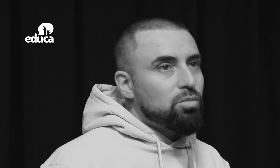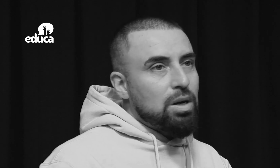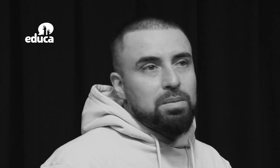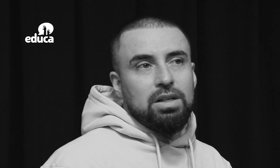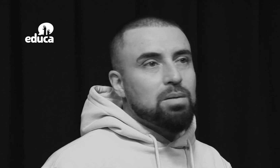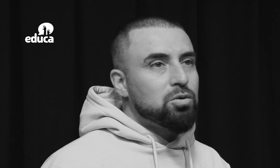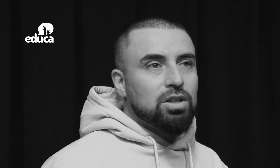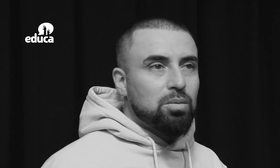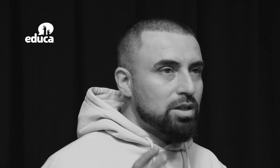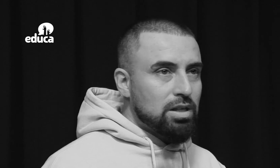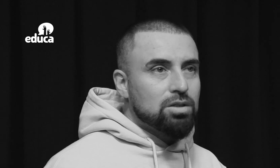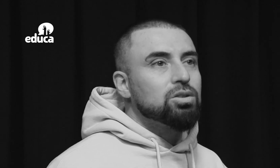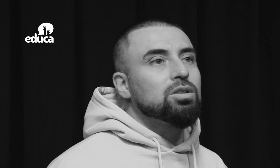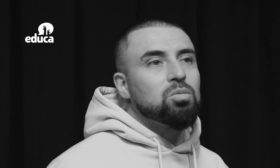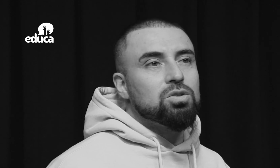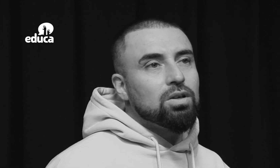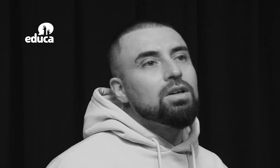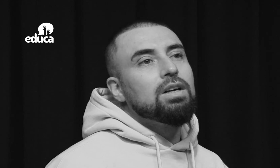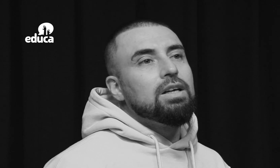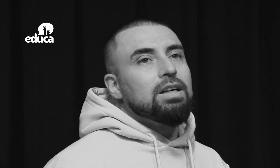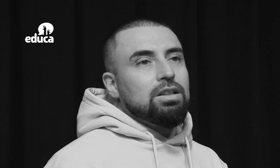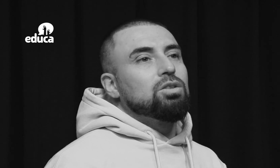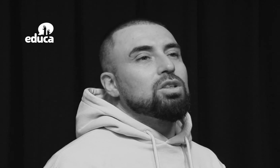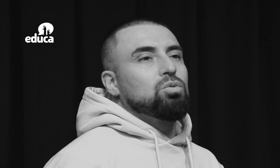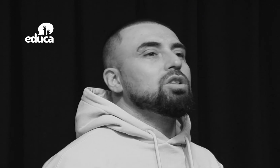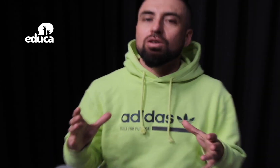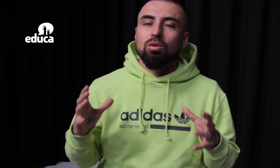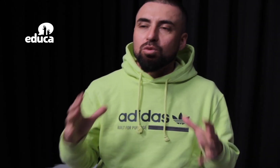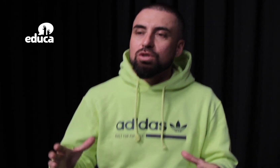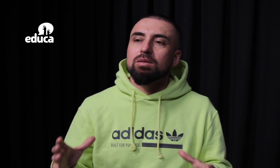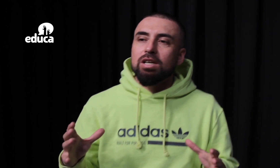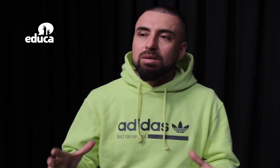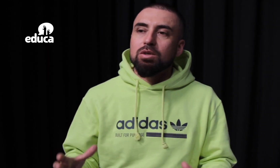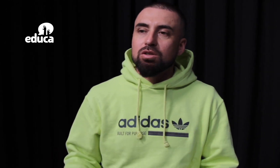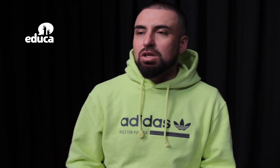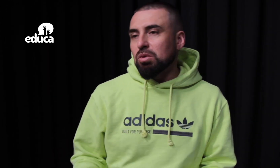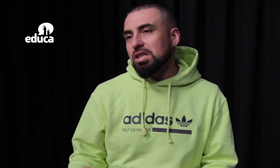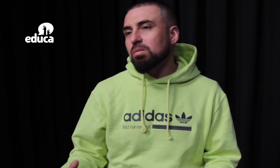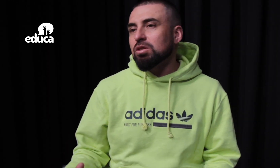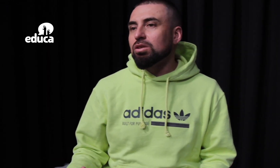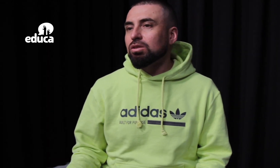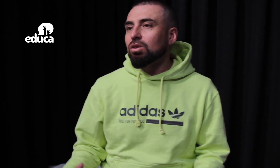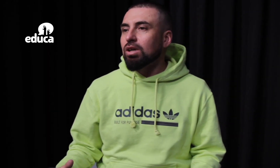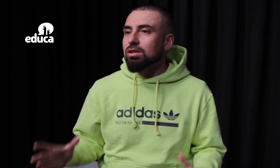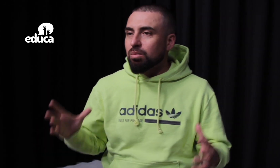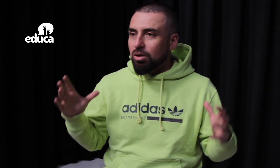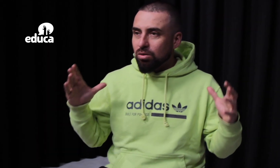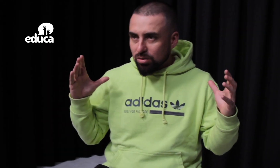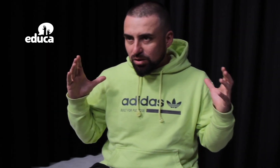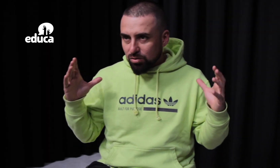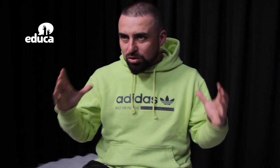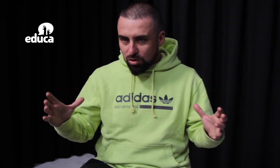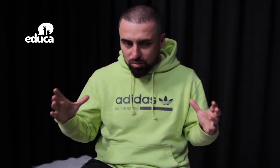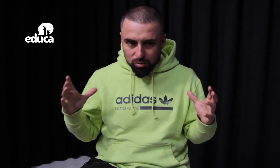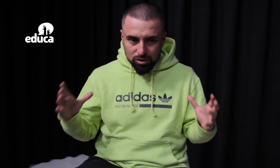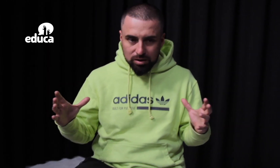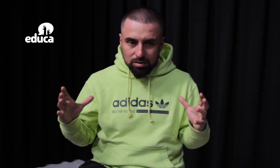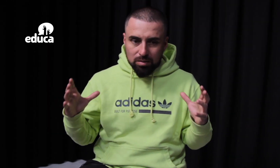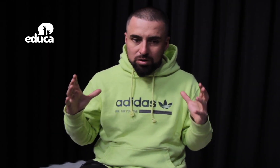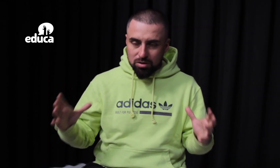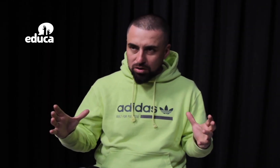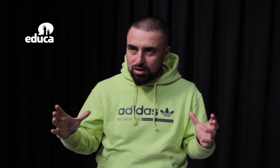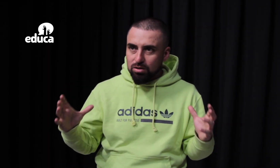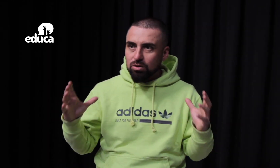dije, no, voy a vivir de la música y voy a hacer las cosas como son. Entonces es un disco con muchas más ambiciones. Buenas ambiciones en todo caso, pero es un disco con